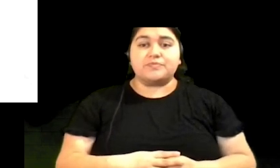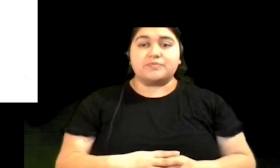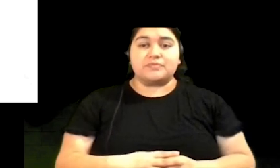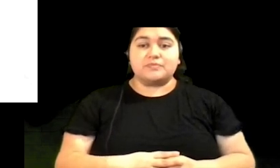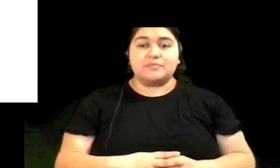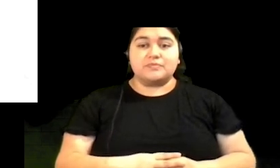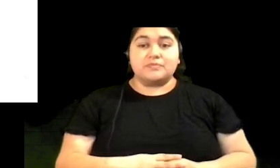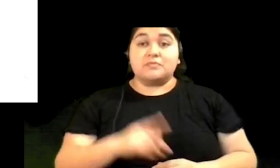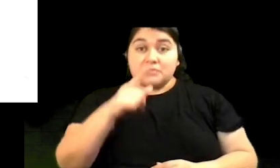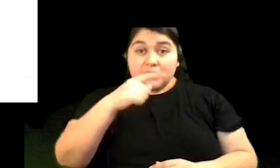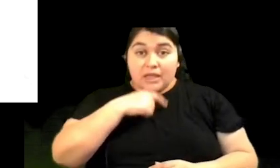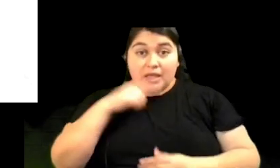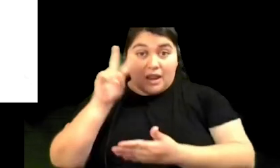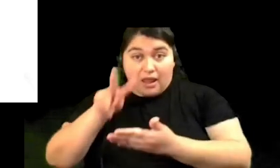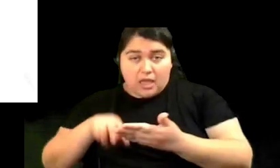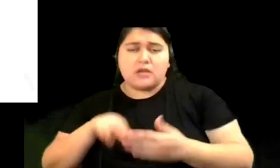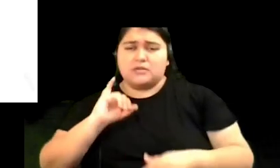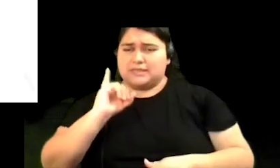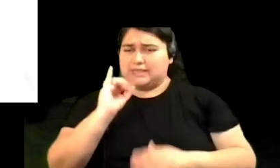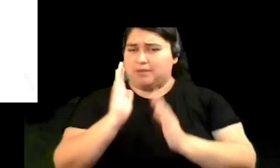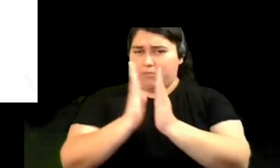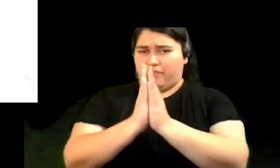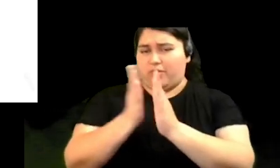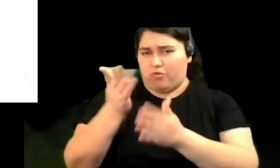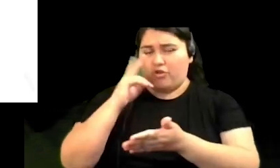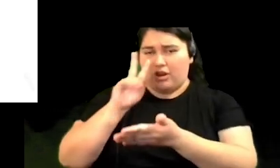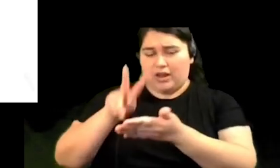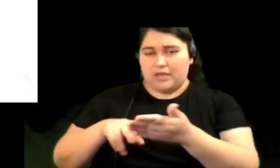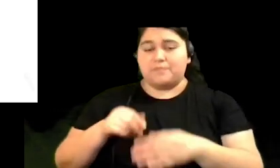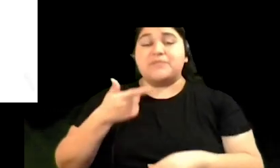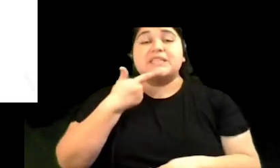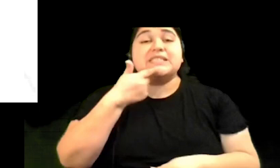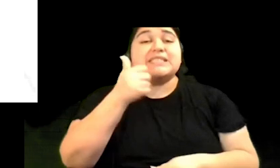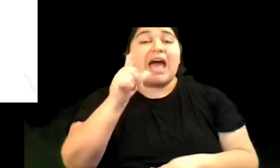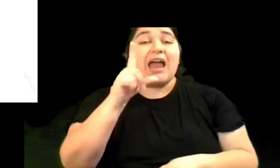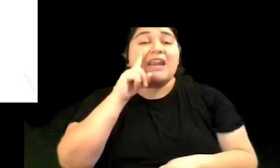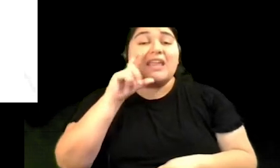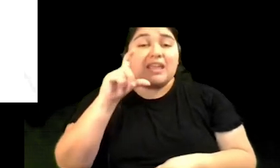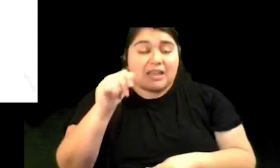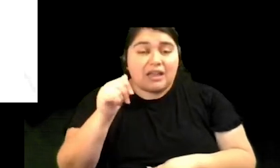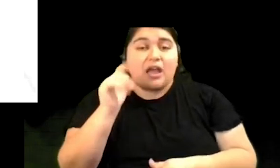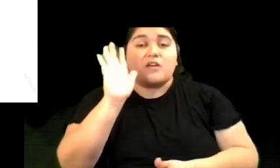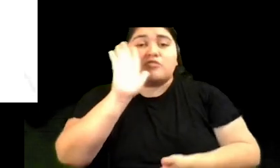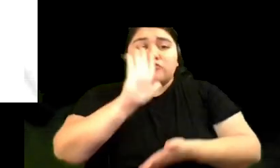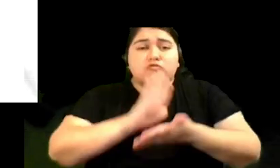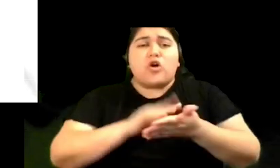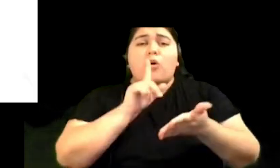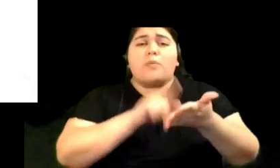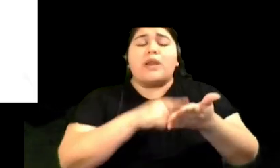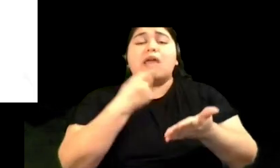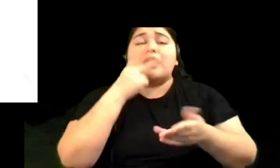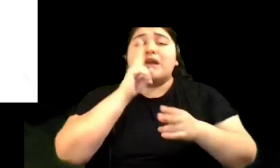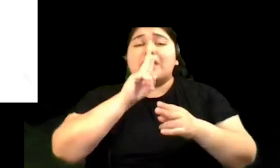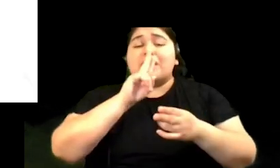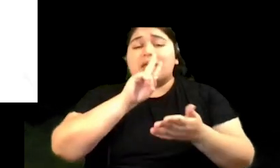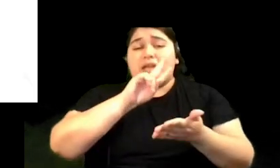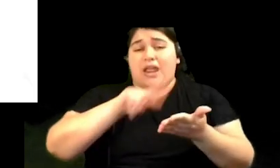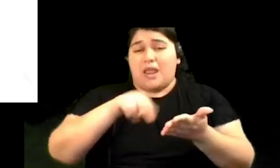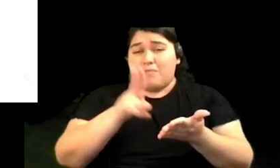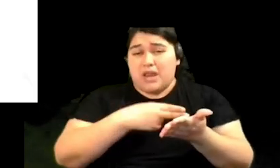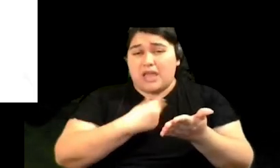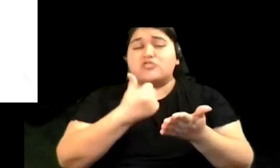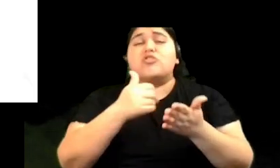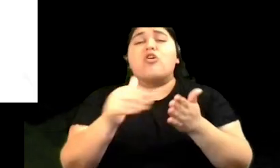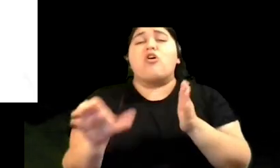¿Quieren que las lea? por favor. Daniel Salica, sobre la eliminación del impuesto cedular de cuarta